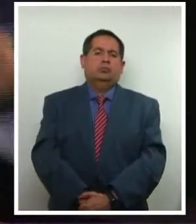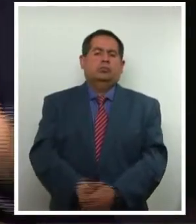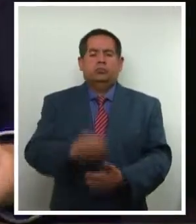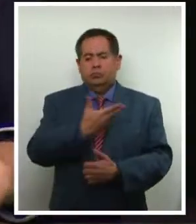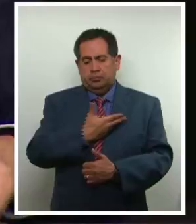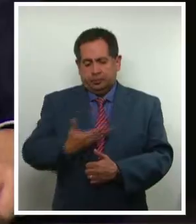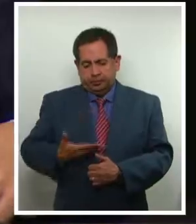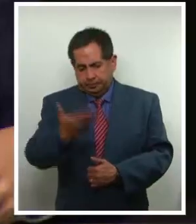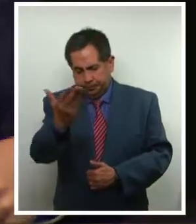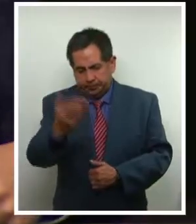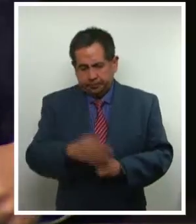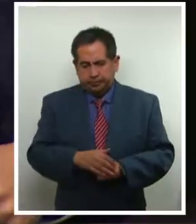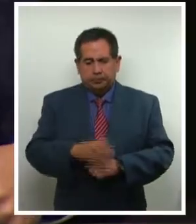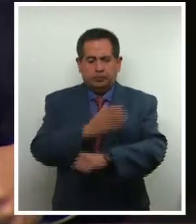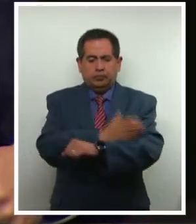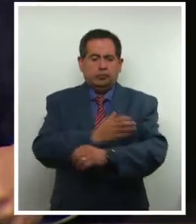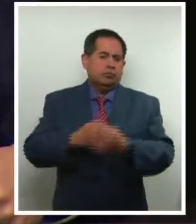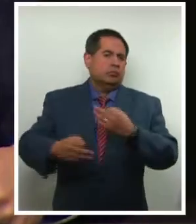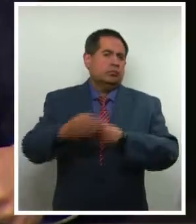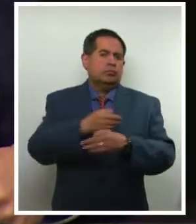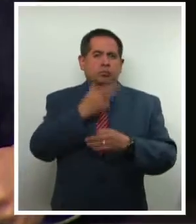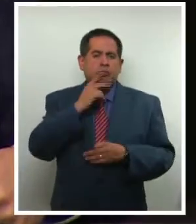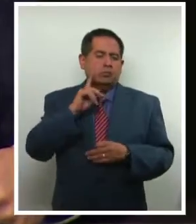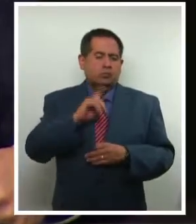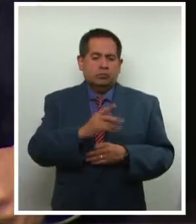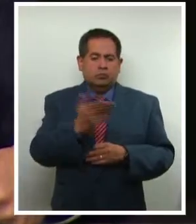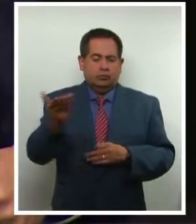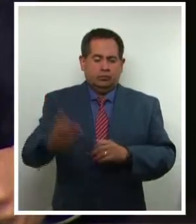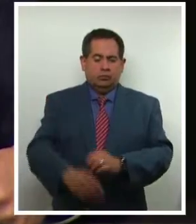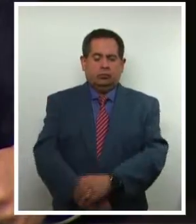Presidente, compañeros, compañeras,